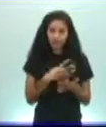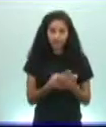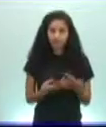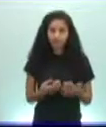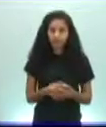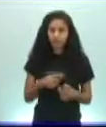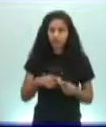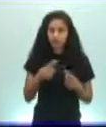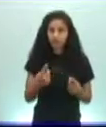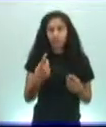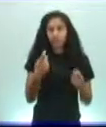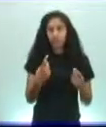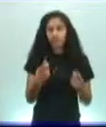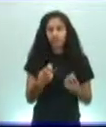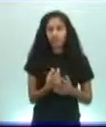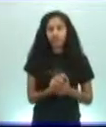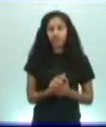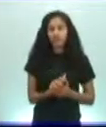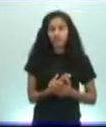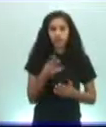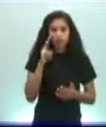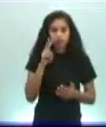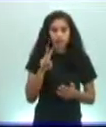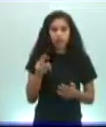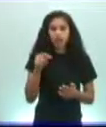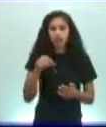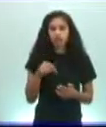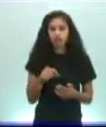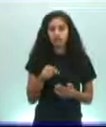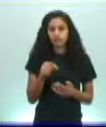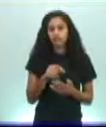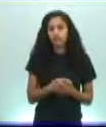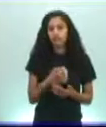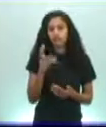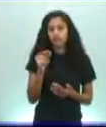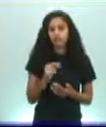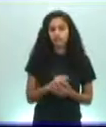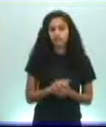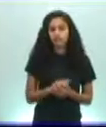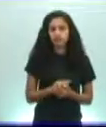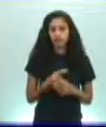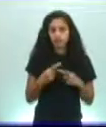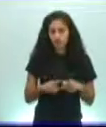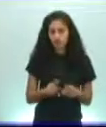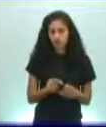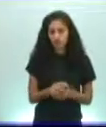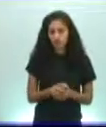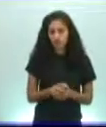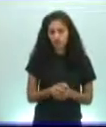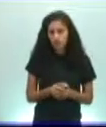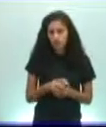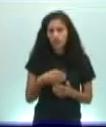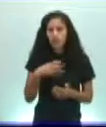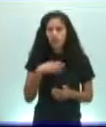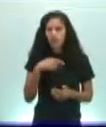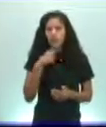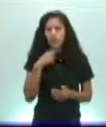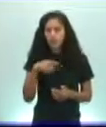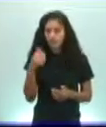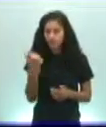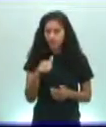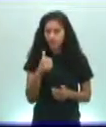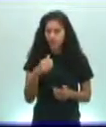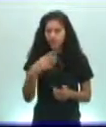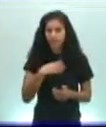eso tenemos necesidad de llevarlo aquí a notación científica. Pero la potencia de 10 tiene